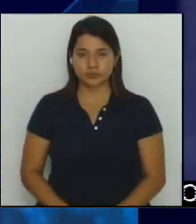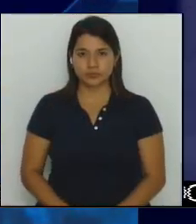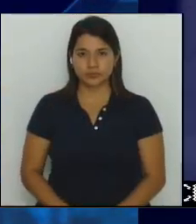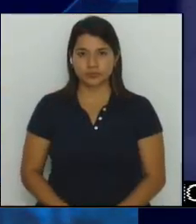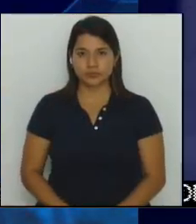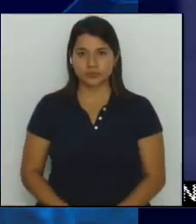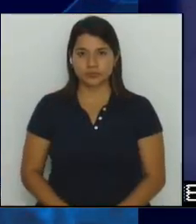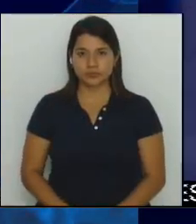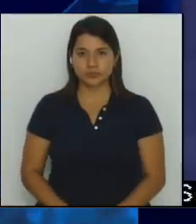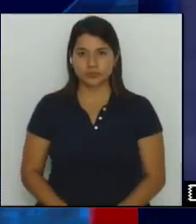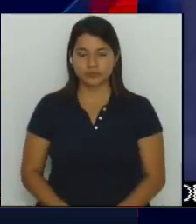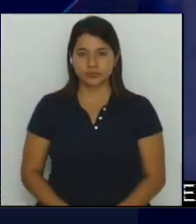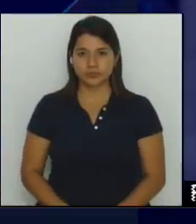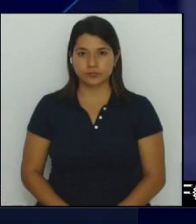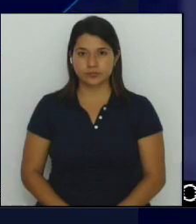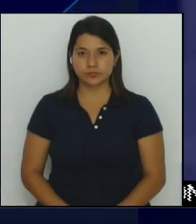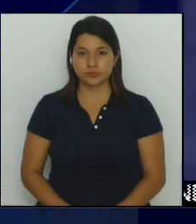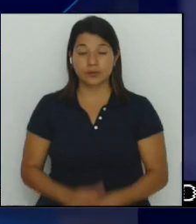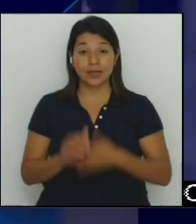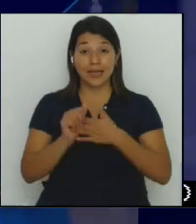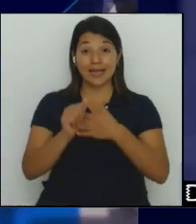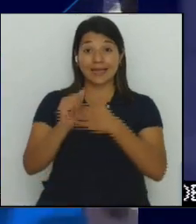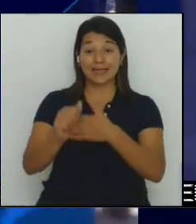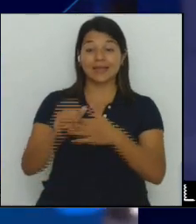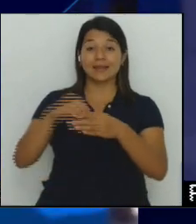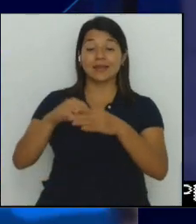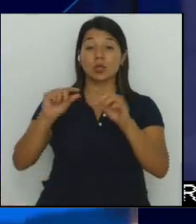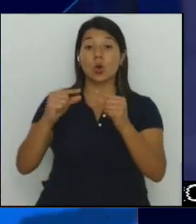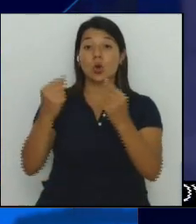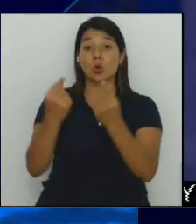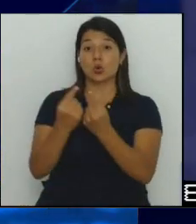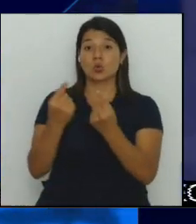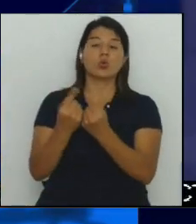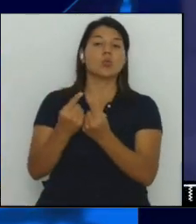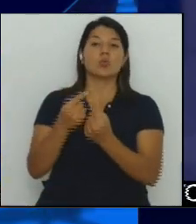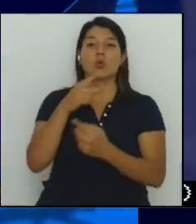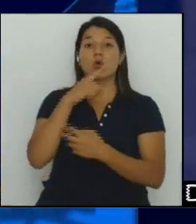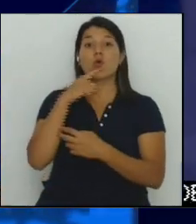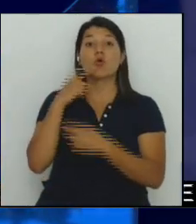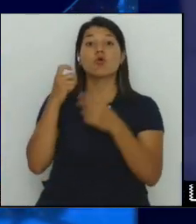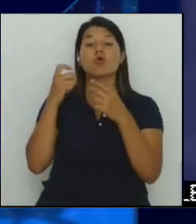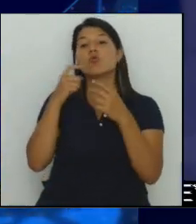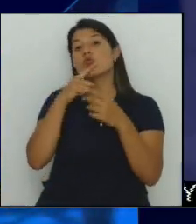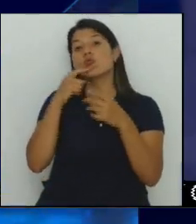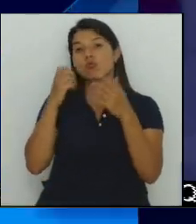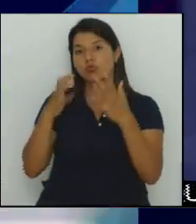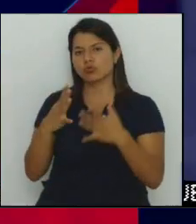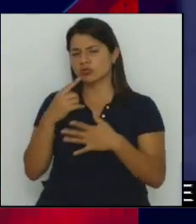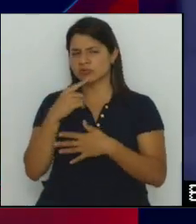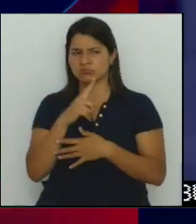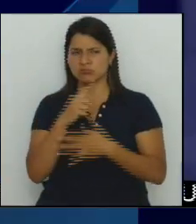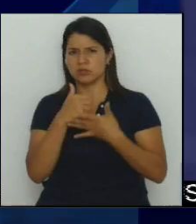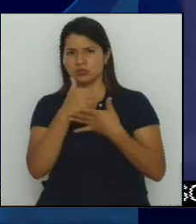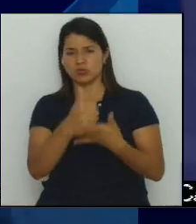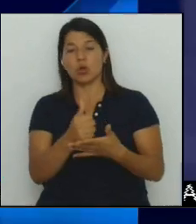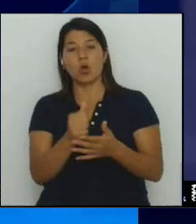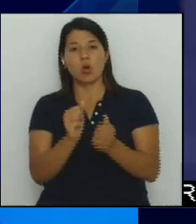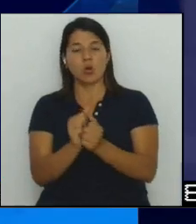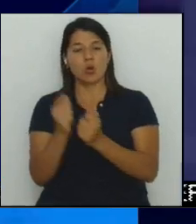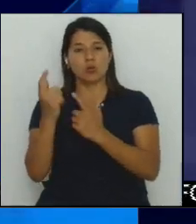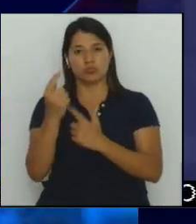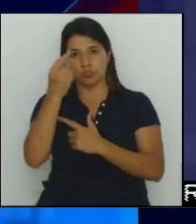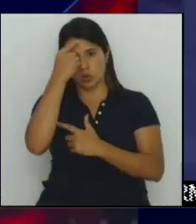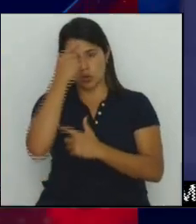Y el líder del grupo de mercenarios ruso Wagner niega haber colaborado con el ejército de Ucrania luego de las afirmaciones